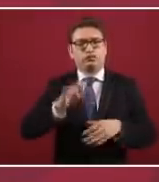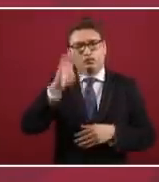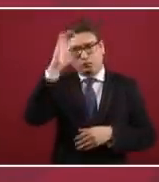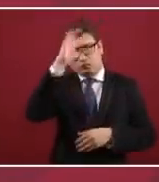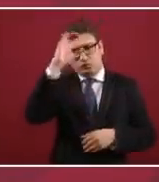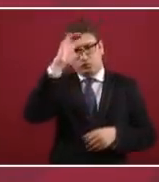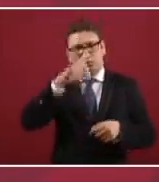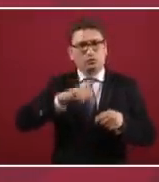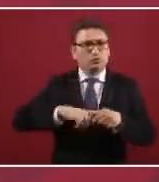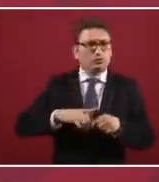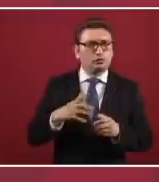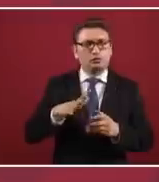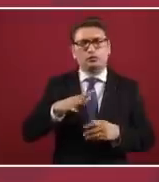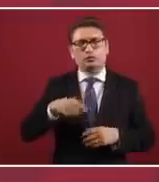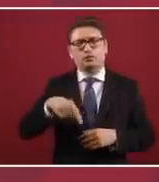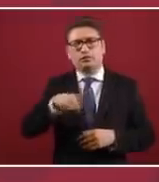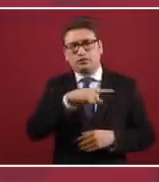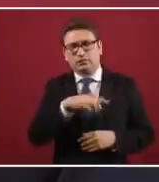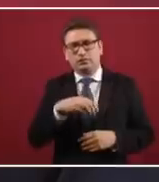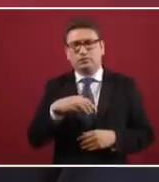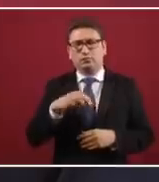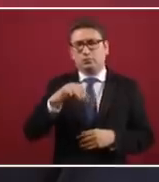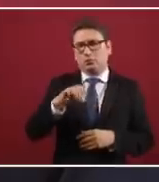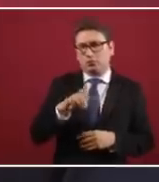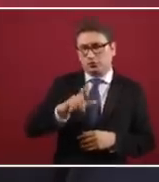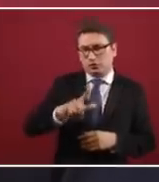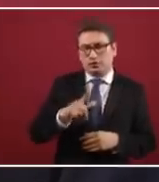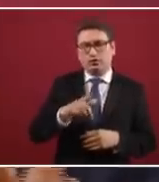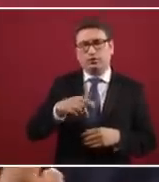culturales, morales, espirituales.